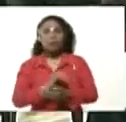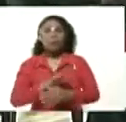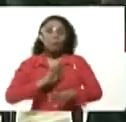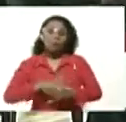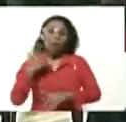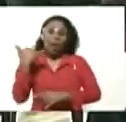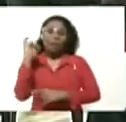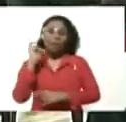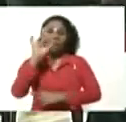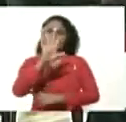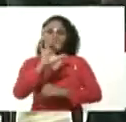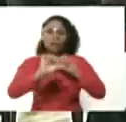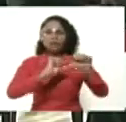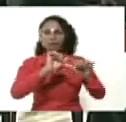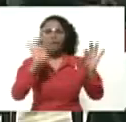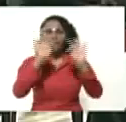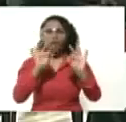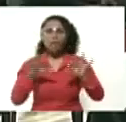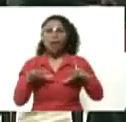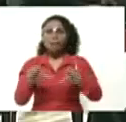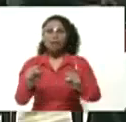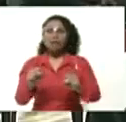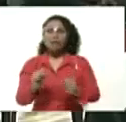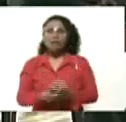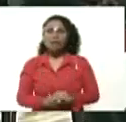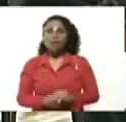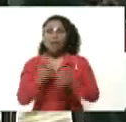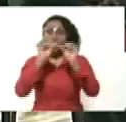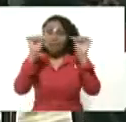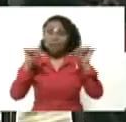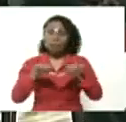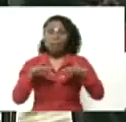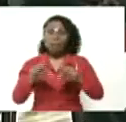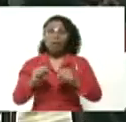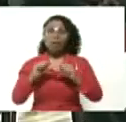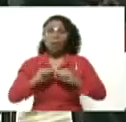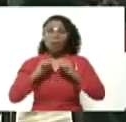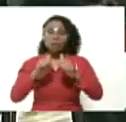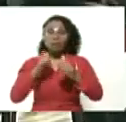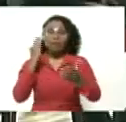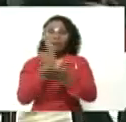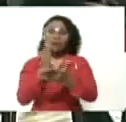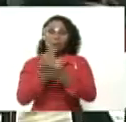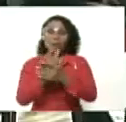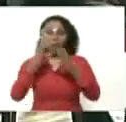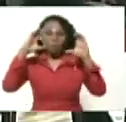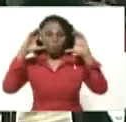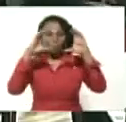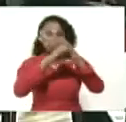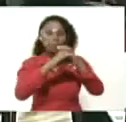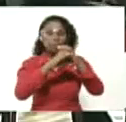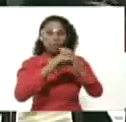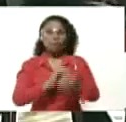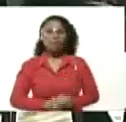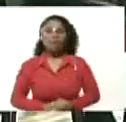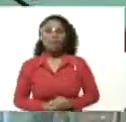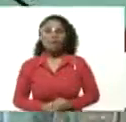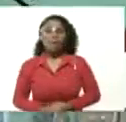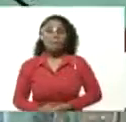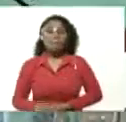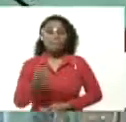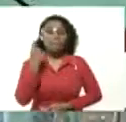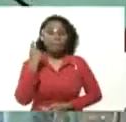llevamos 5 siglos de modelo capitalista y el sistema capitalista desde los comienzos ha tenido una vocación global. Primero